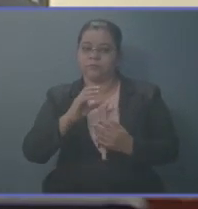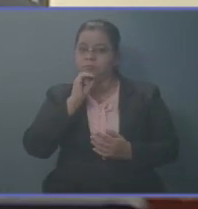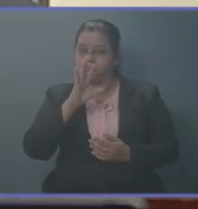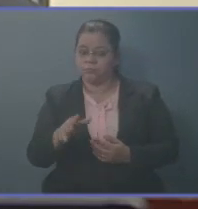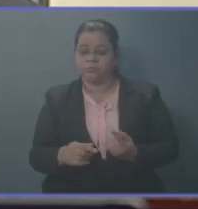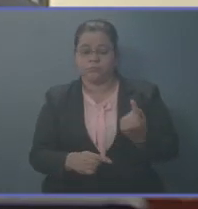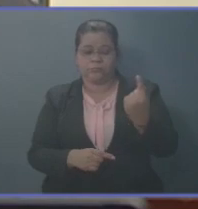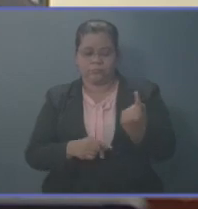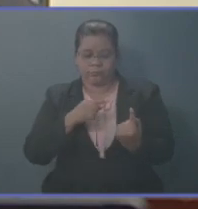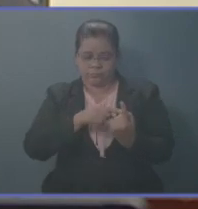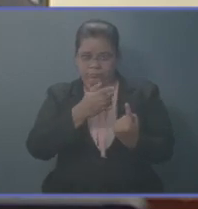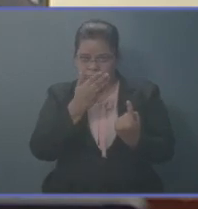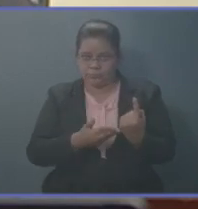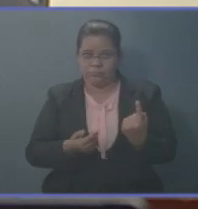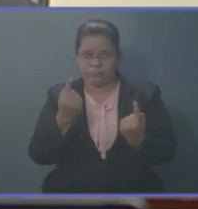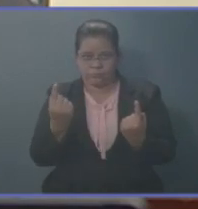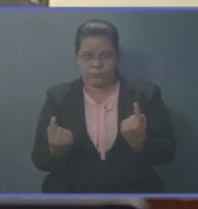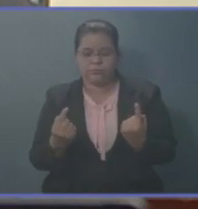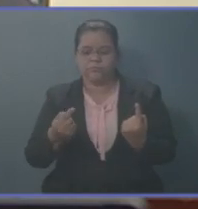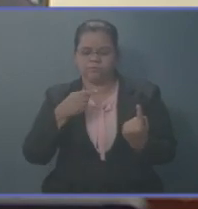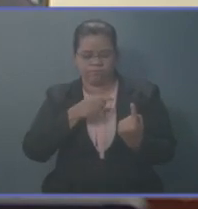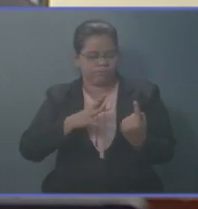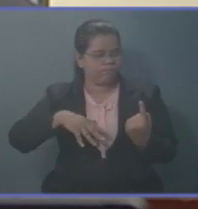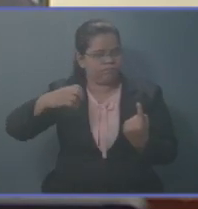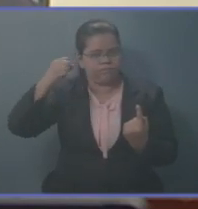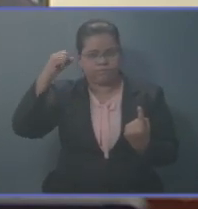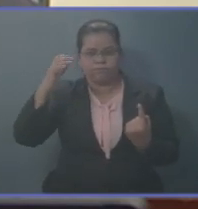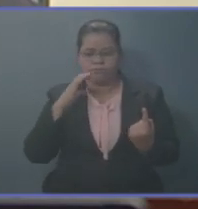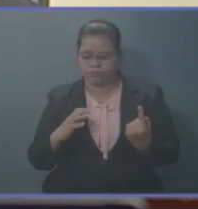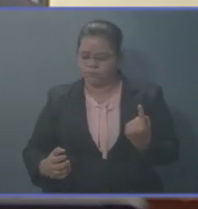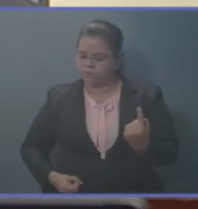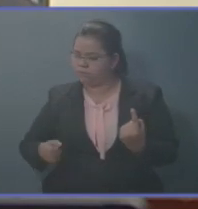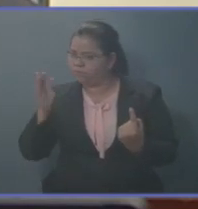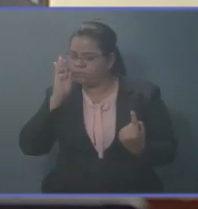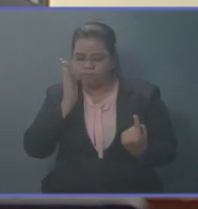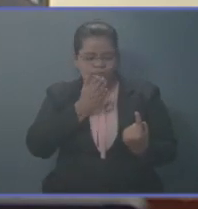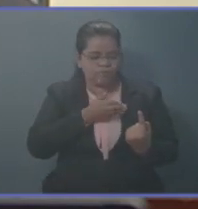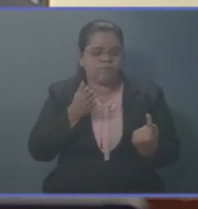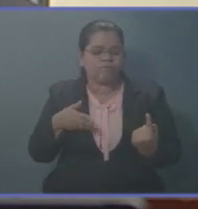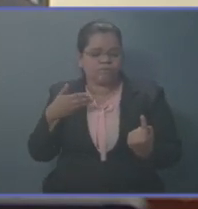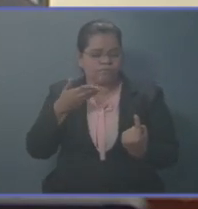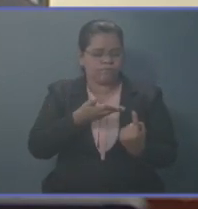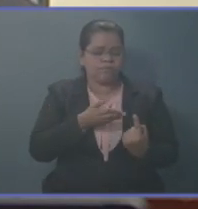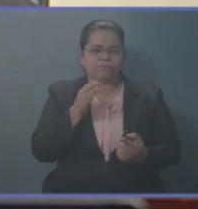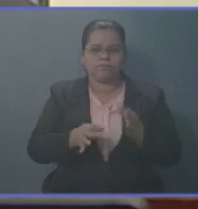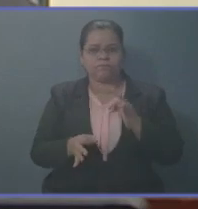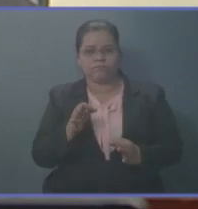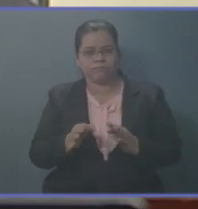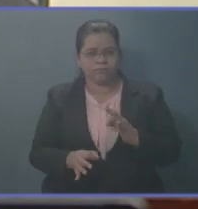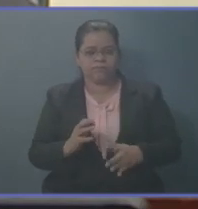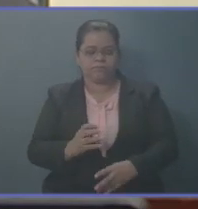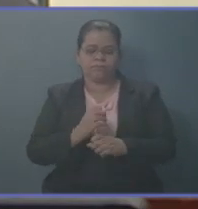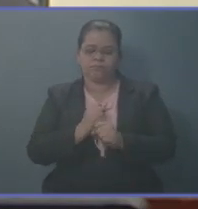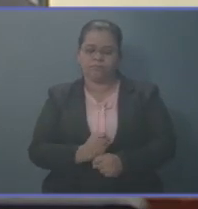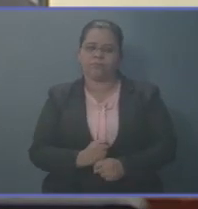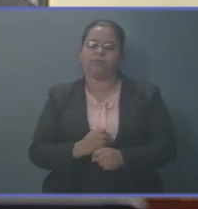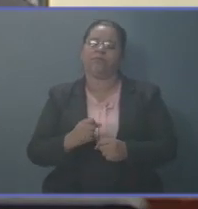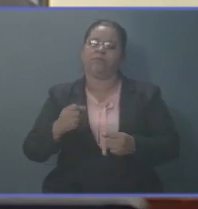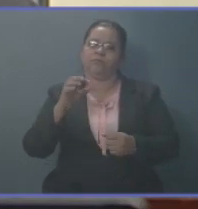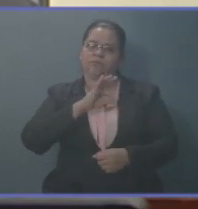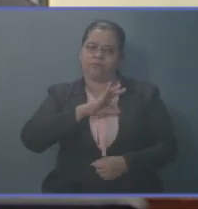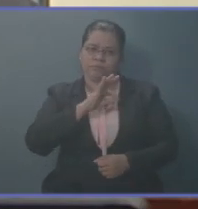Salvador reconoce a la persona humana como el origen y el fin de la actividad del Estado, que está organizado por la consecución de la justicia, de la seguridad jurídica y del bien